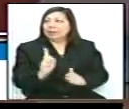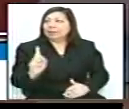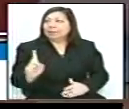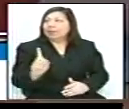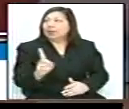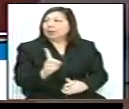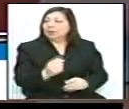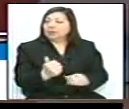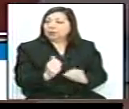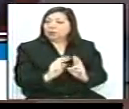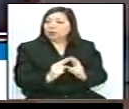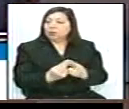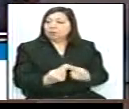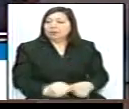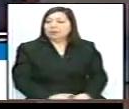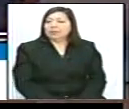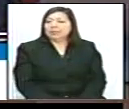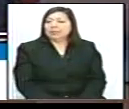cada vocero.